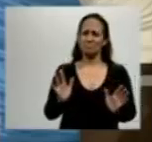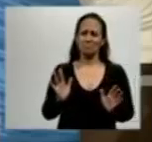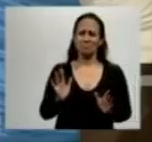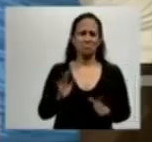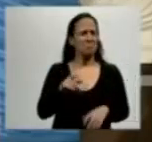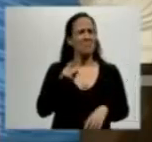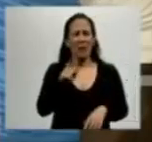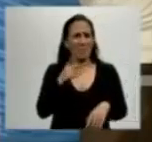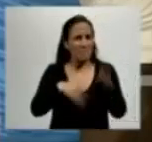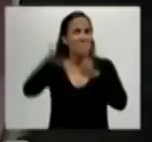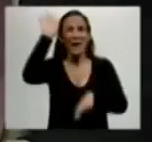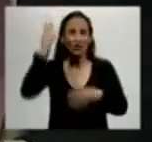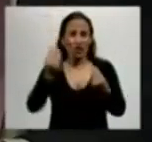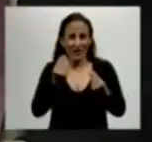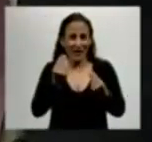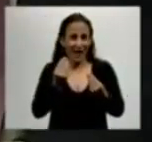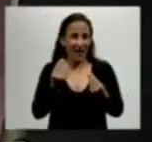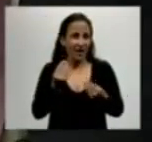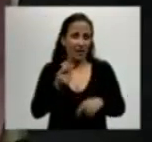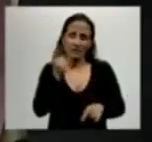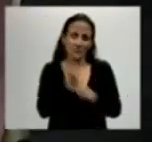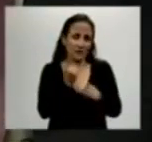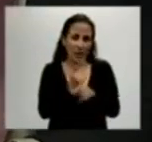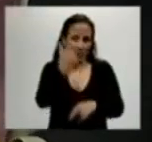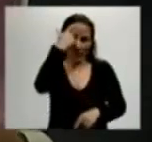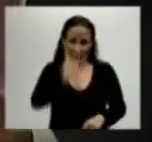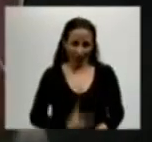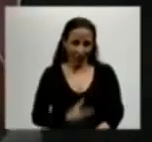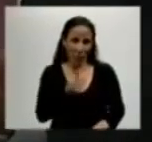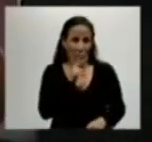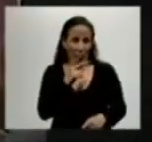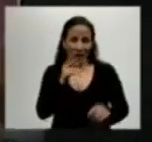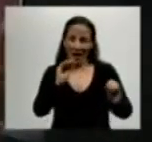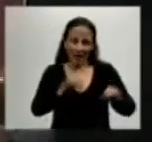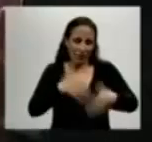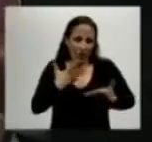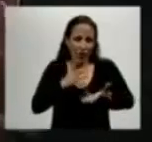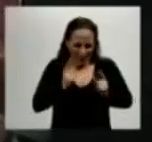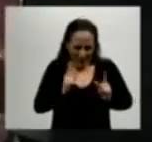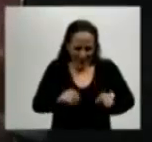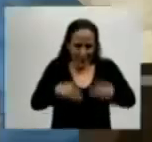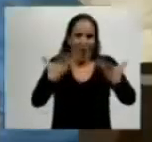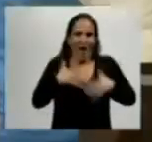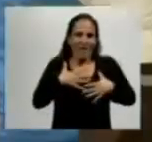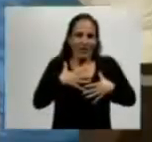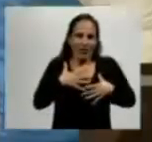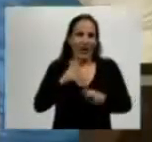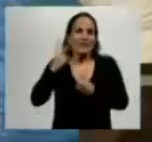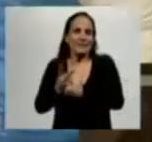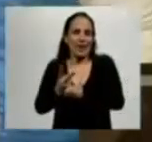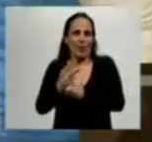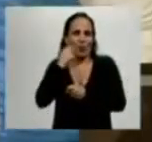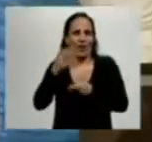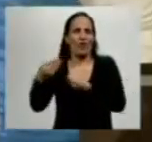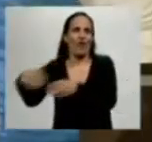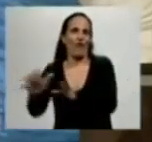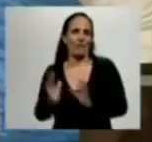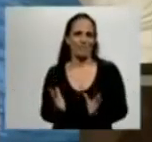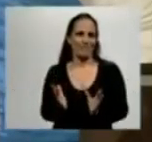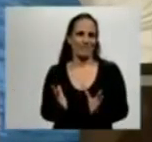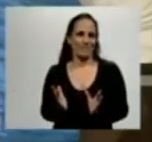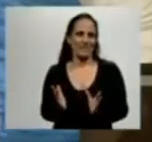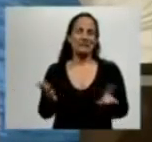casos, la primera abandonada siempre es la mujer, siempre es la mujer. Y por eso muchas veces, por no poder